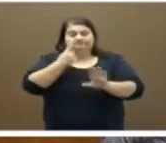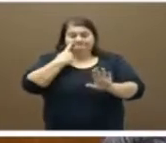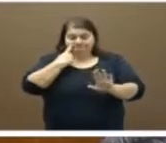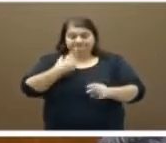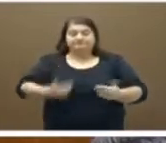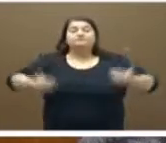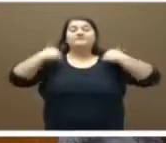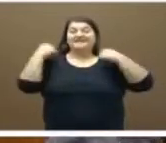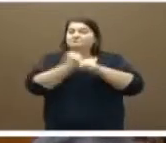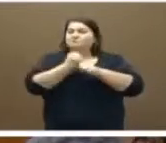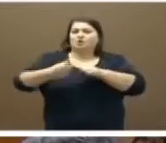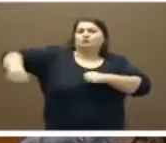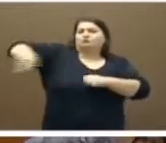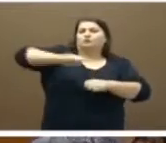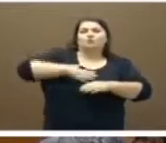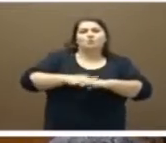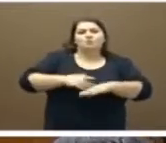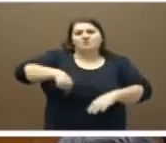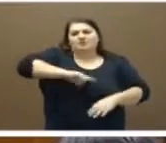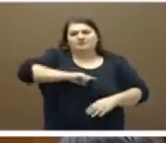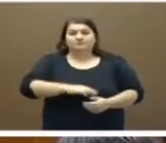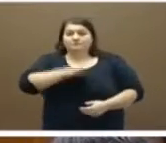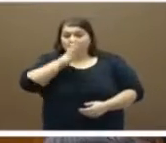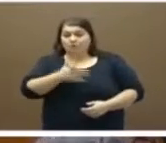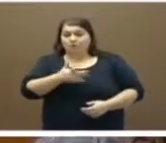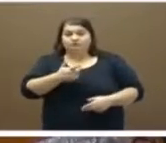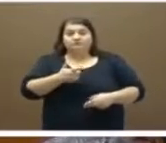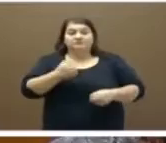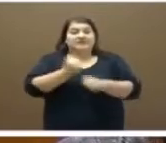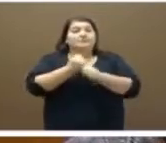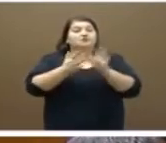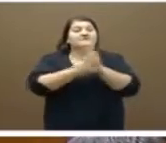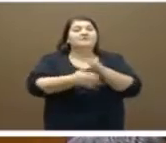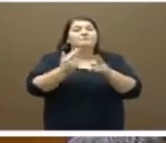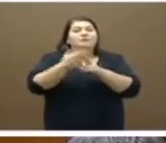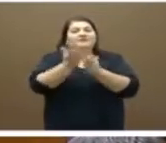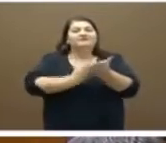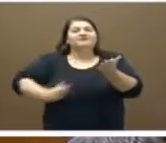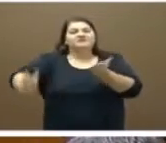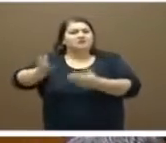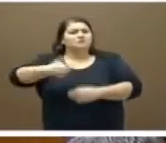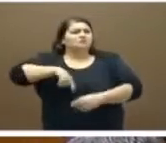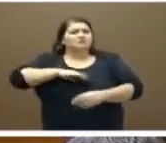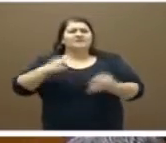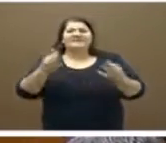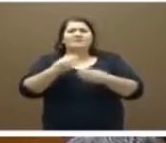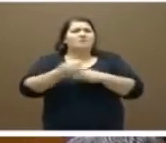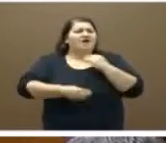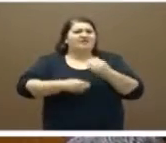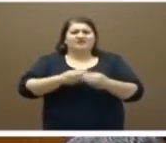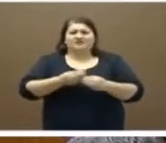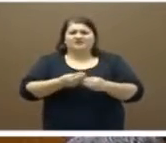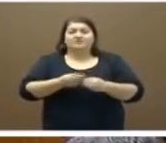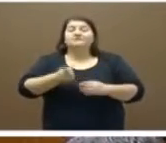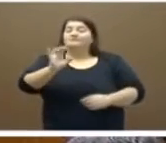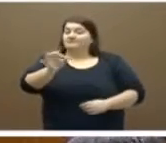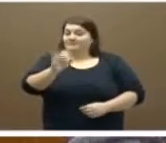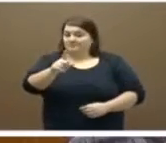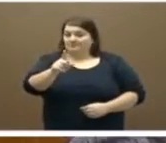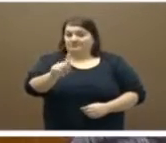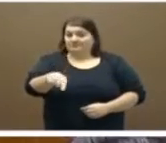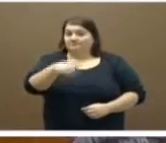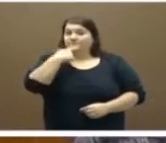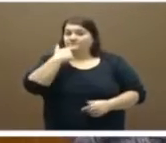empleo es de todos los que estamos aquí sentados, de todos, porque el empleo es una política transversal que tenemos que abordar desde todos. Y, por cierto, en los concursos